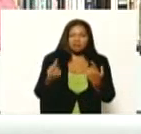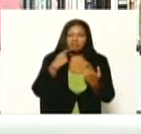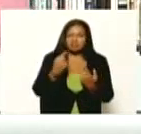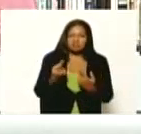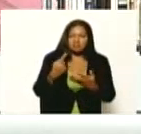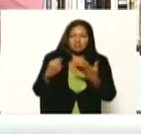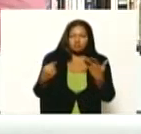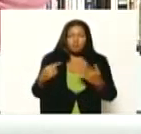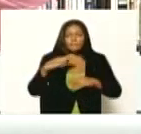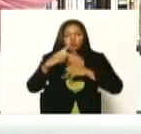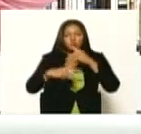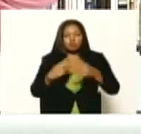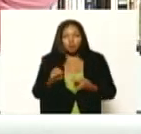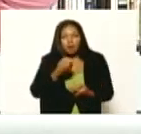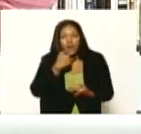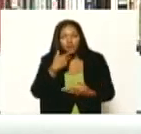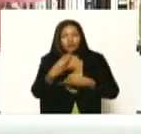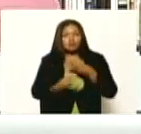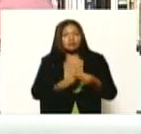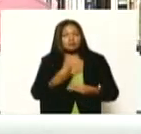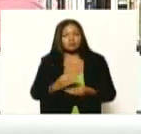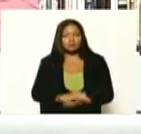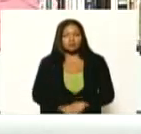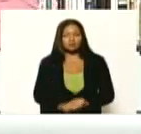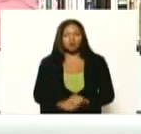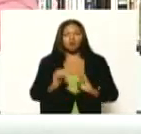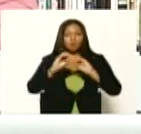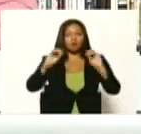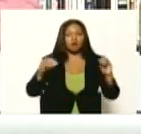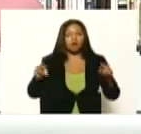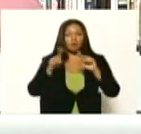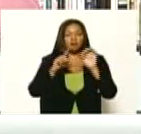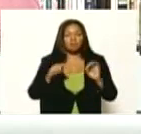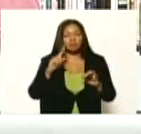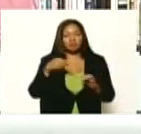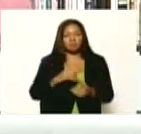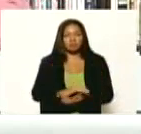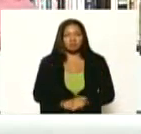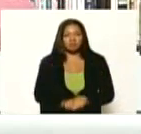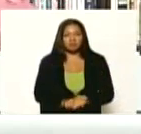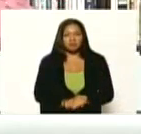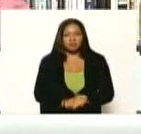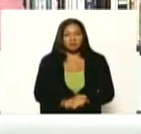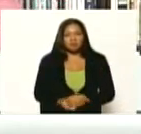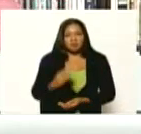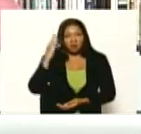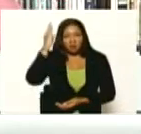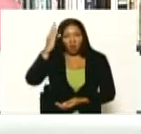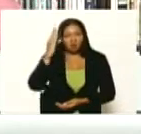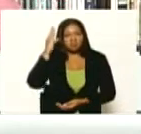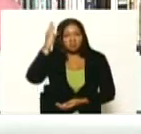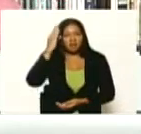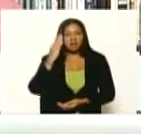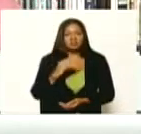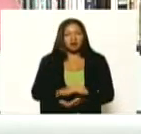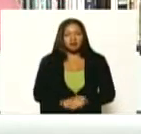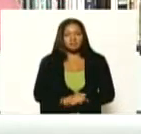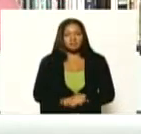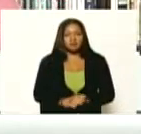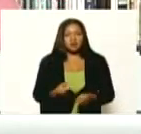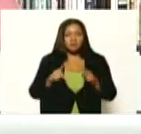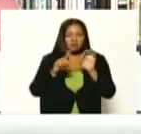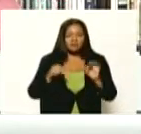proceso impecable, hermoso, convocado desde la conciencia,